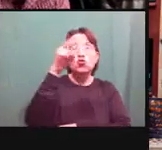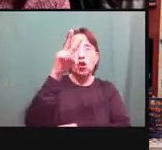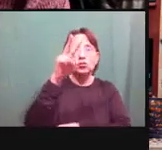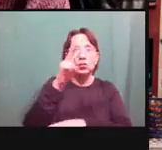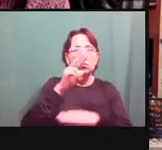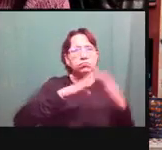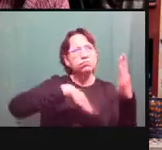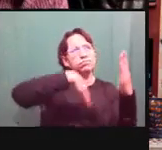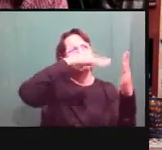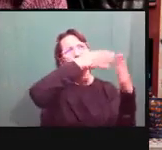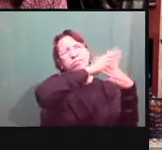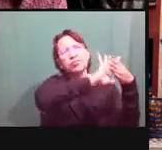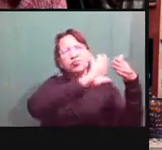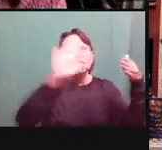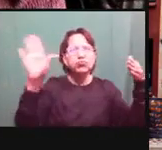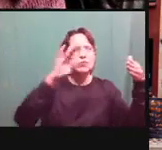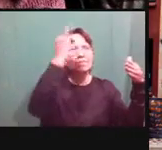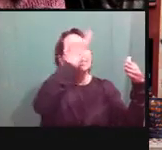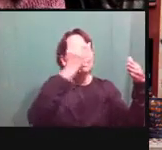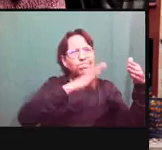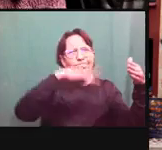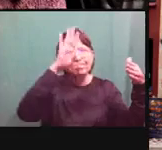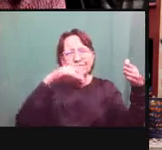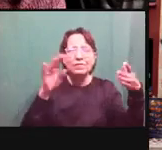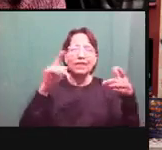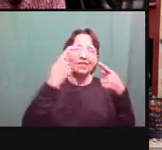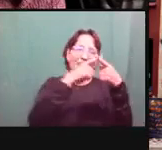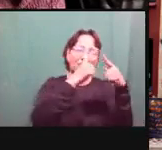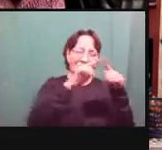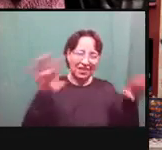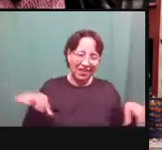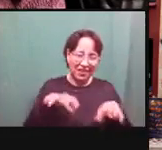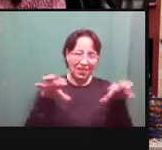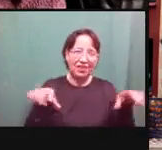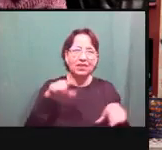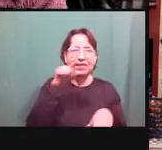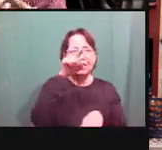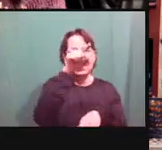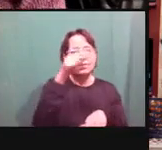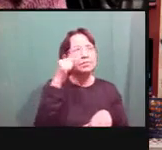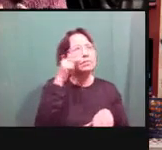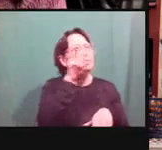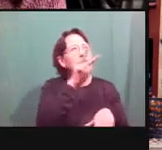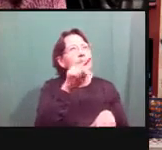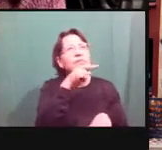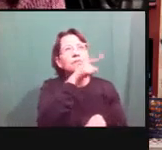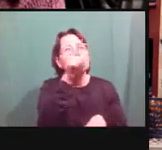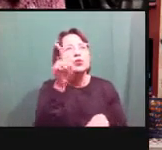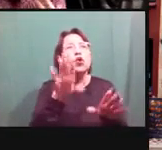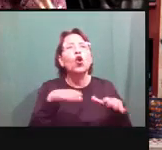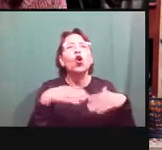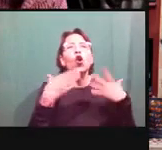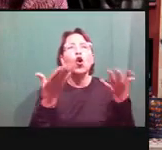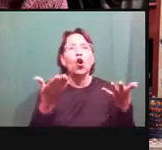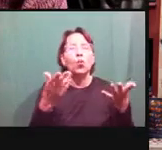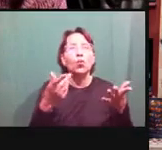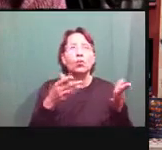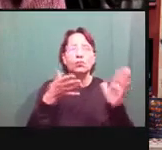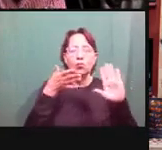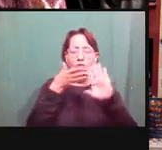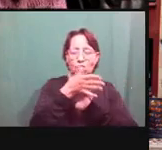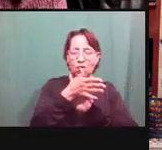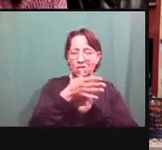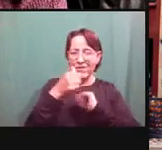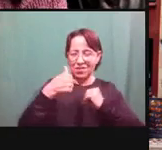estar pintando y accionando con diferentes actividades en torno a este ejercicio de lectura, en torno a cómo estamos sanando y